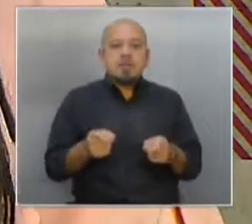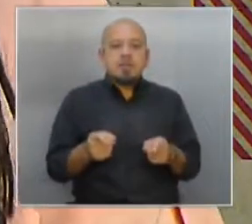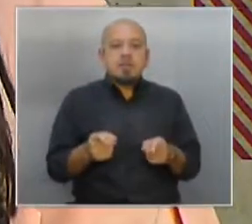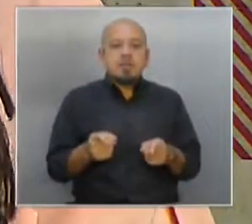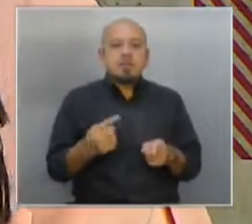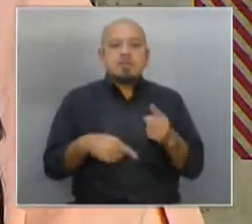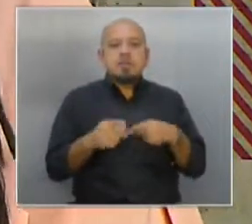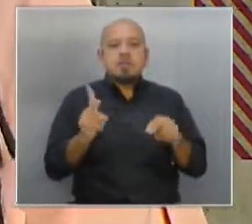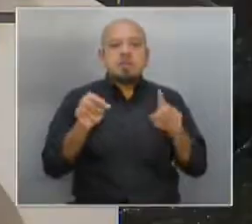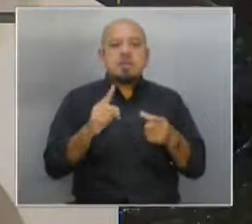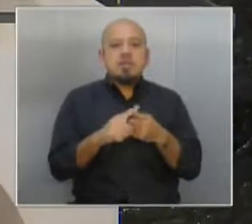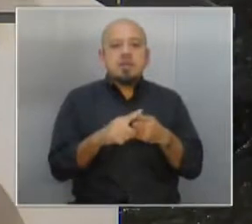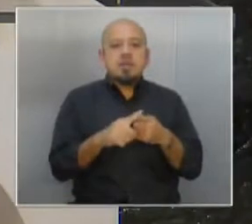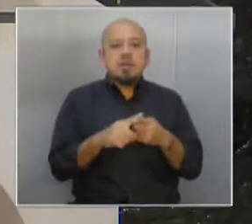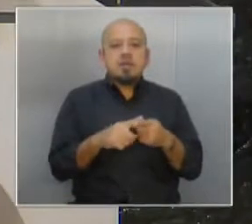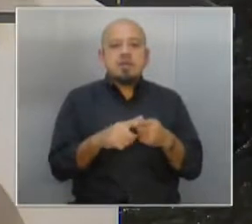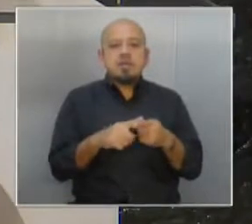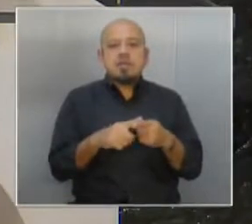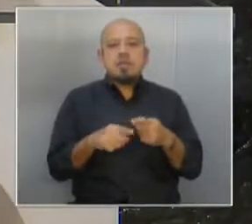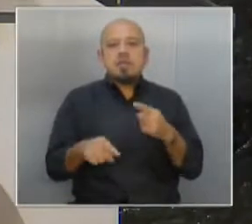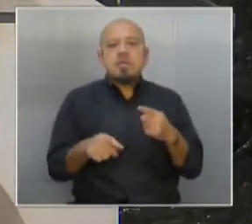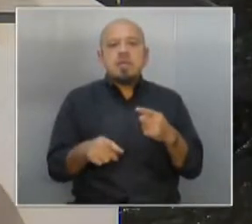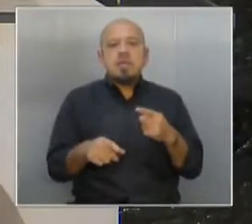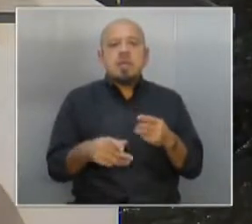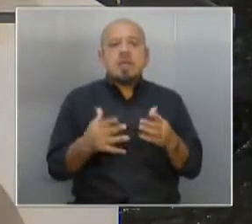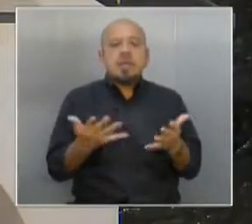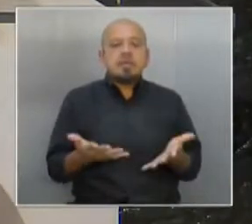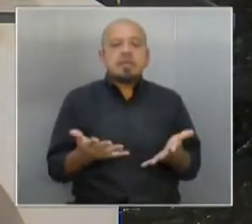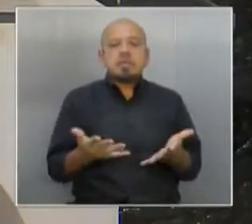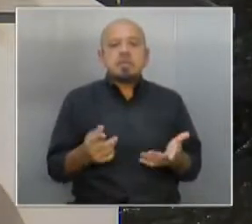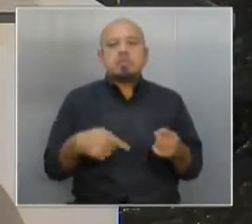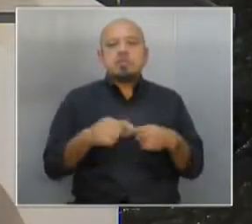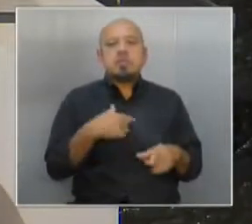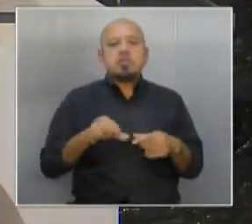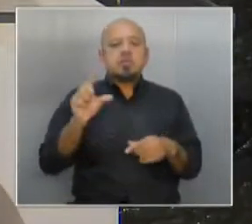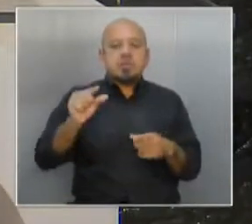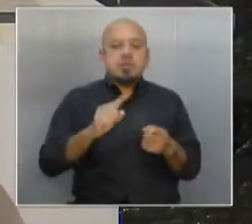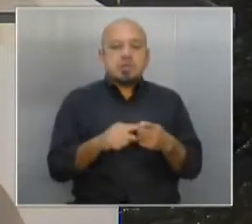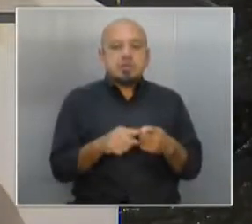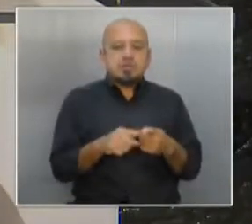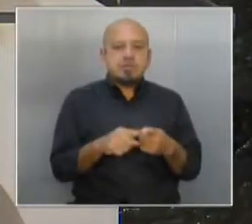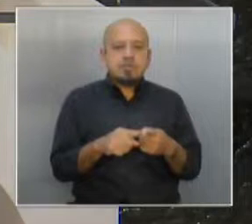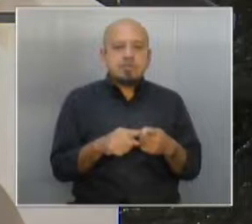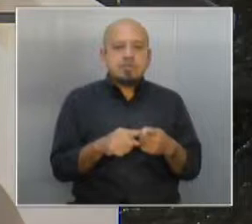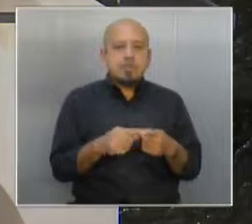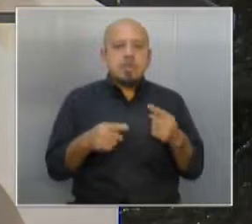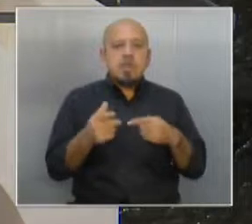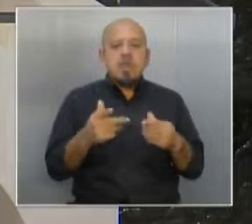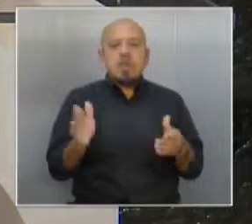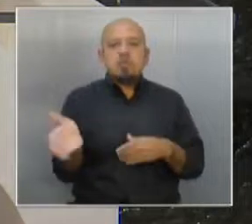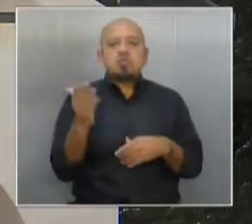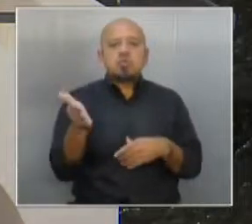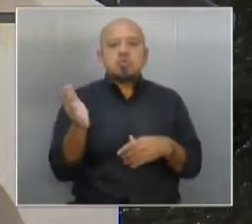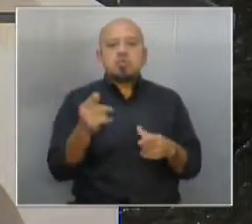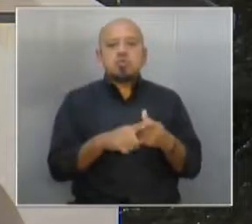frutas, del tema del riego, del clima, porque es una granja, pero pequeña, no como de gran producción industrial. Entonces